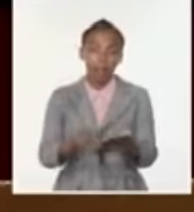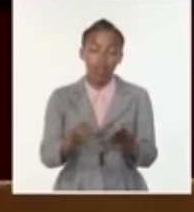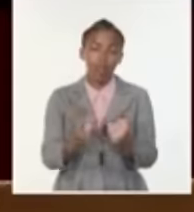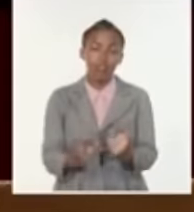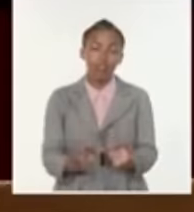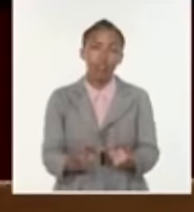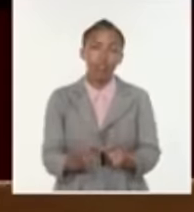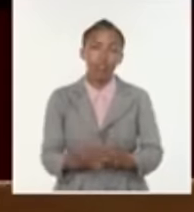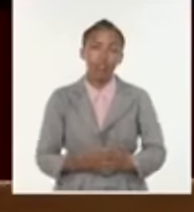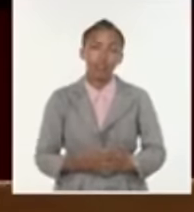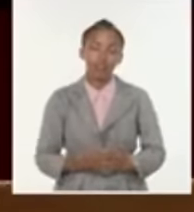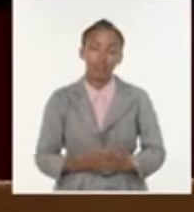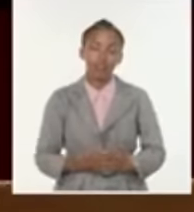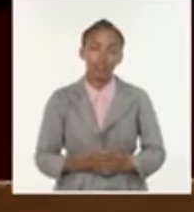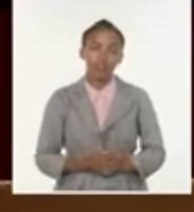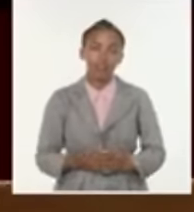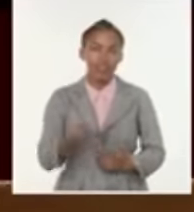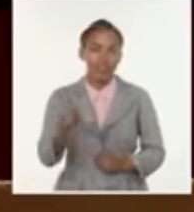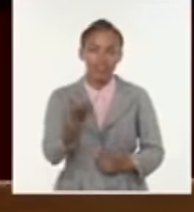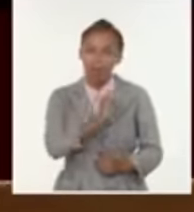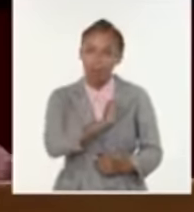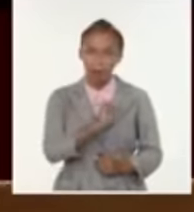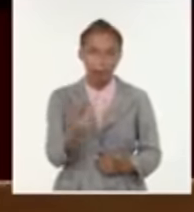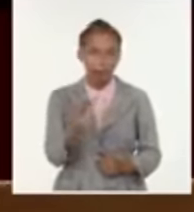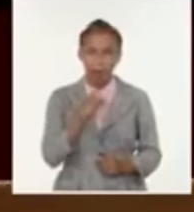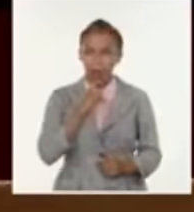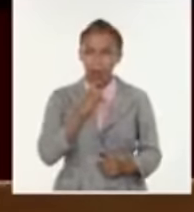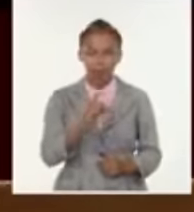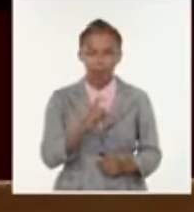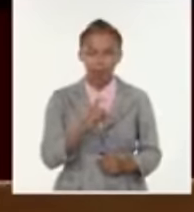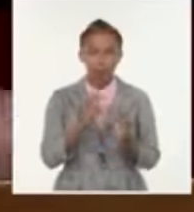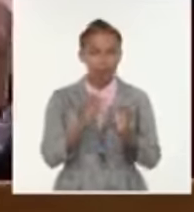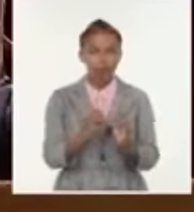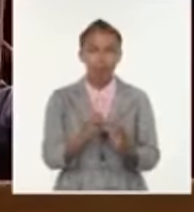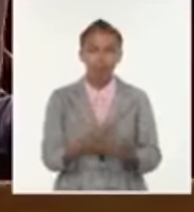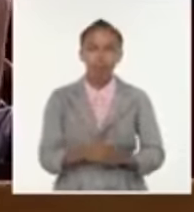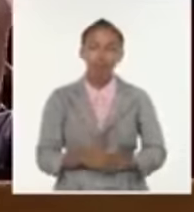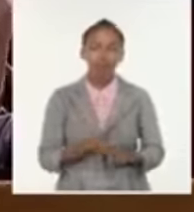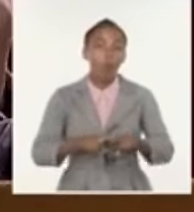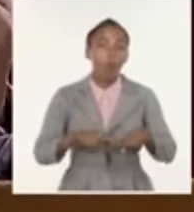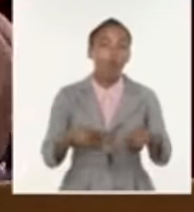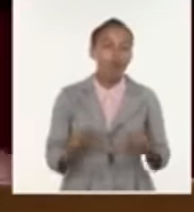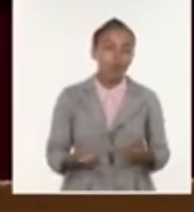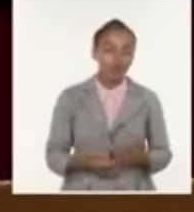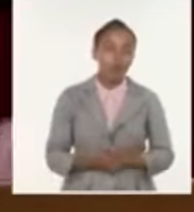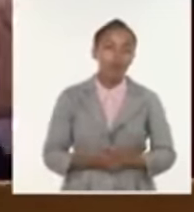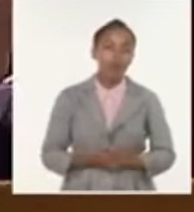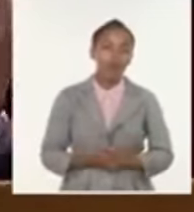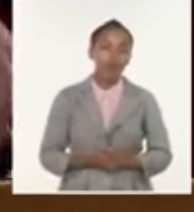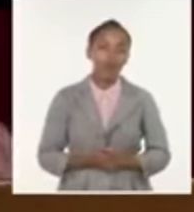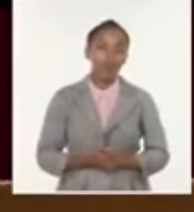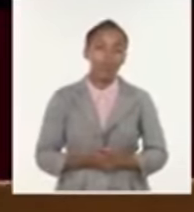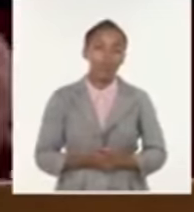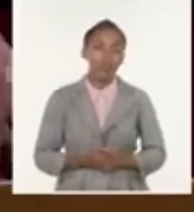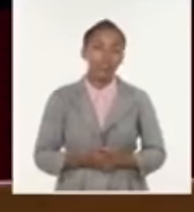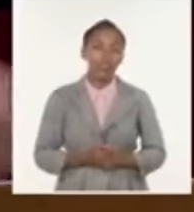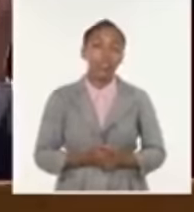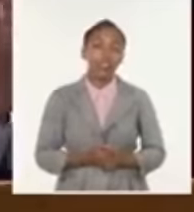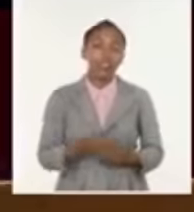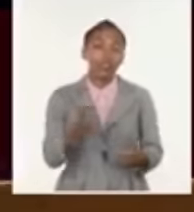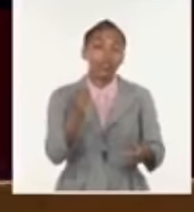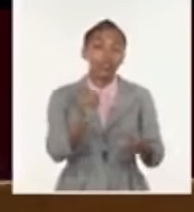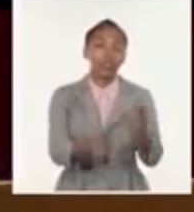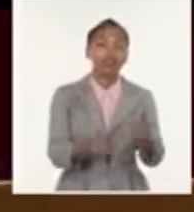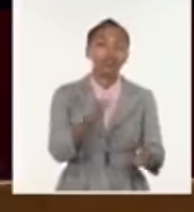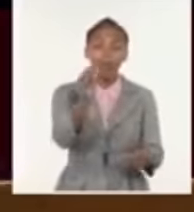Tenemos que decir que no lo logramos. No lo logramos. ¿Por qué? Porque la mayoría de los consumidores de